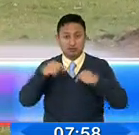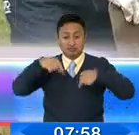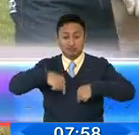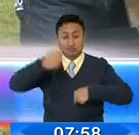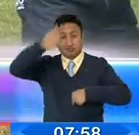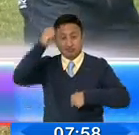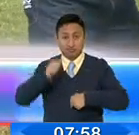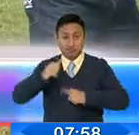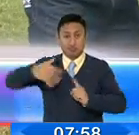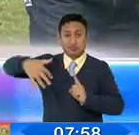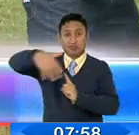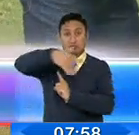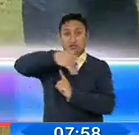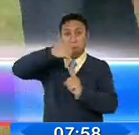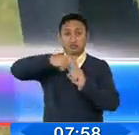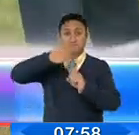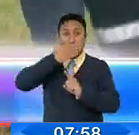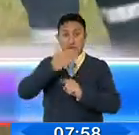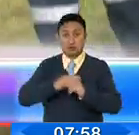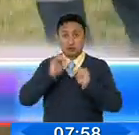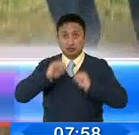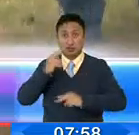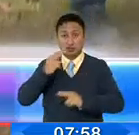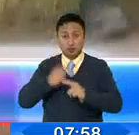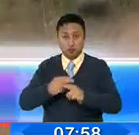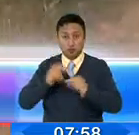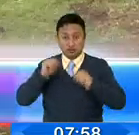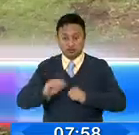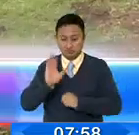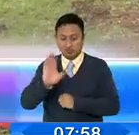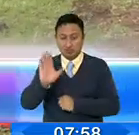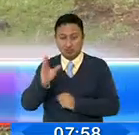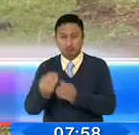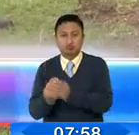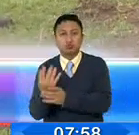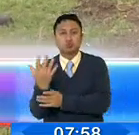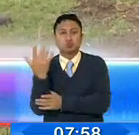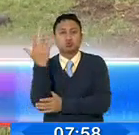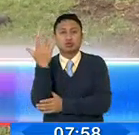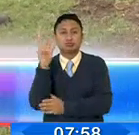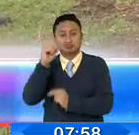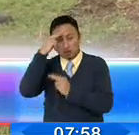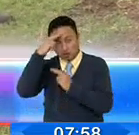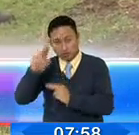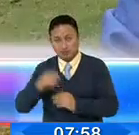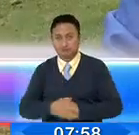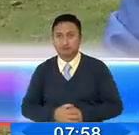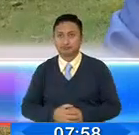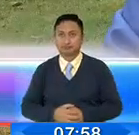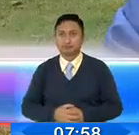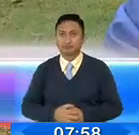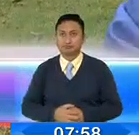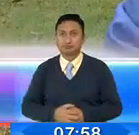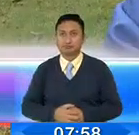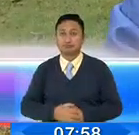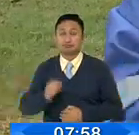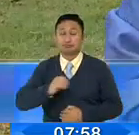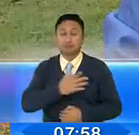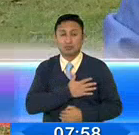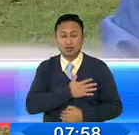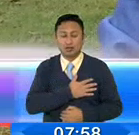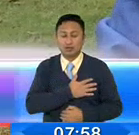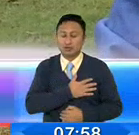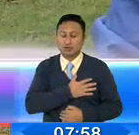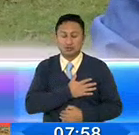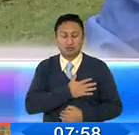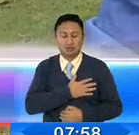Parque La Carolina que llevan el nombre de cada una de las víctimas, un sentido homenaje por su partida. Representa mucho, mucho, y está un gran